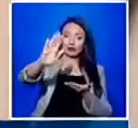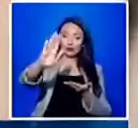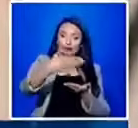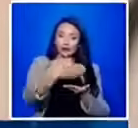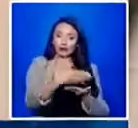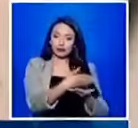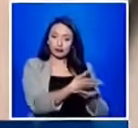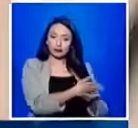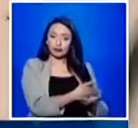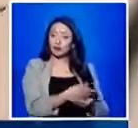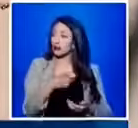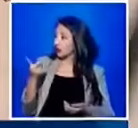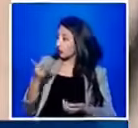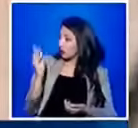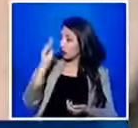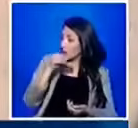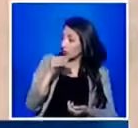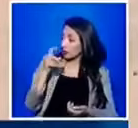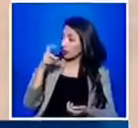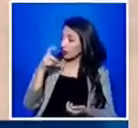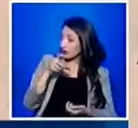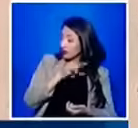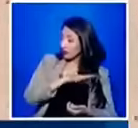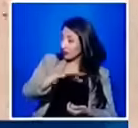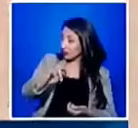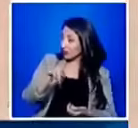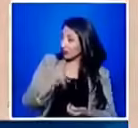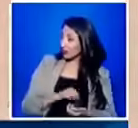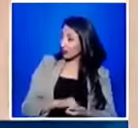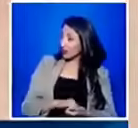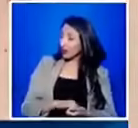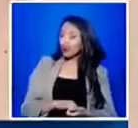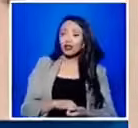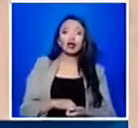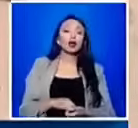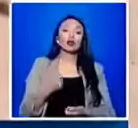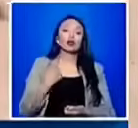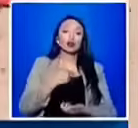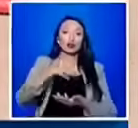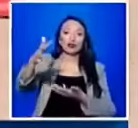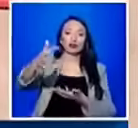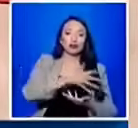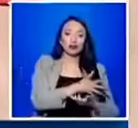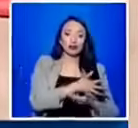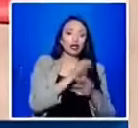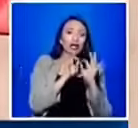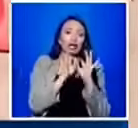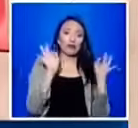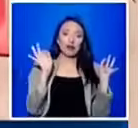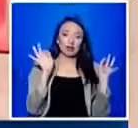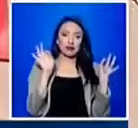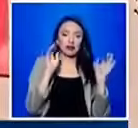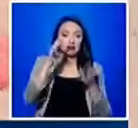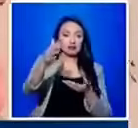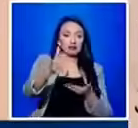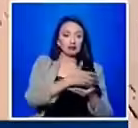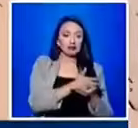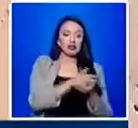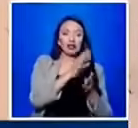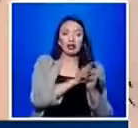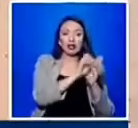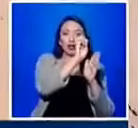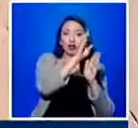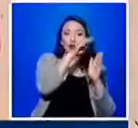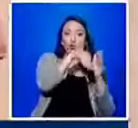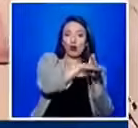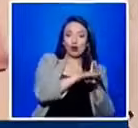¿Este adoquín de pronto puede ir a algún barrio que lo necesite? Bueno, nosotros hacemos la limpieza y utilizamos cuando hacemos nuestros trabajos de reparaciones. Si algún